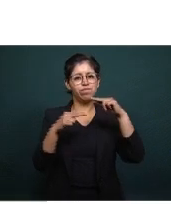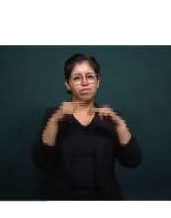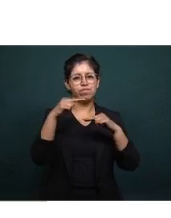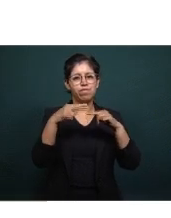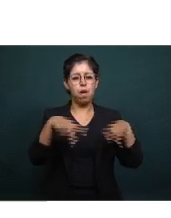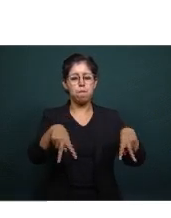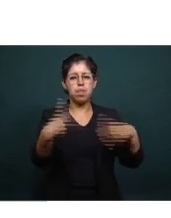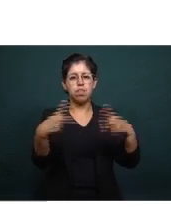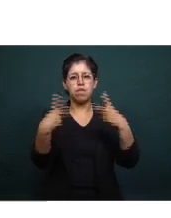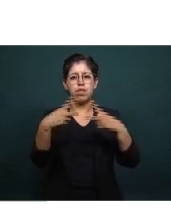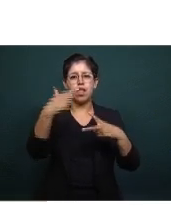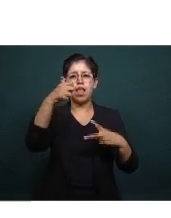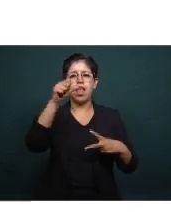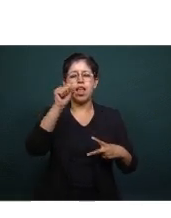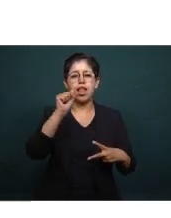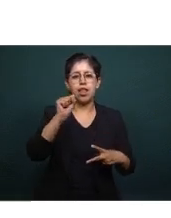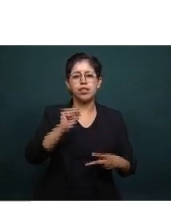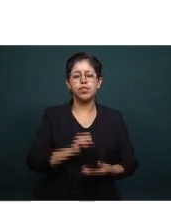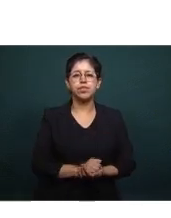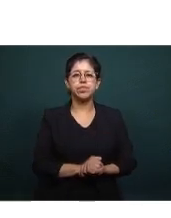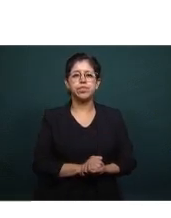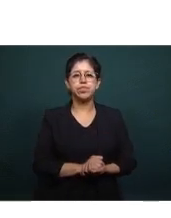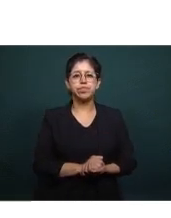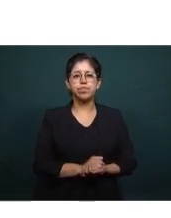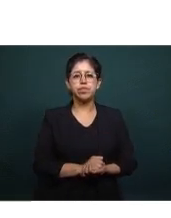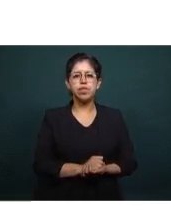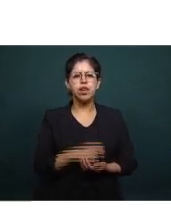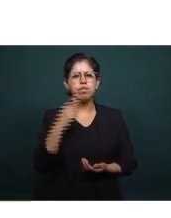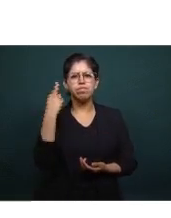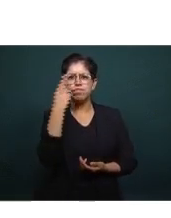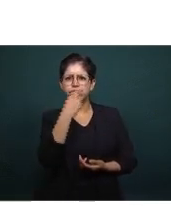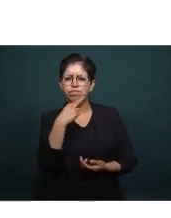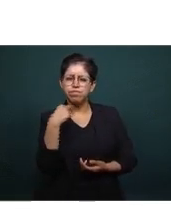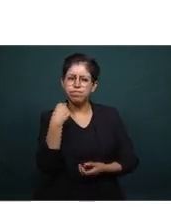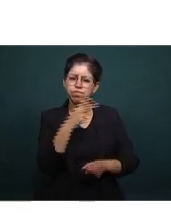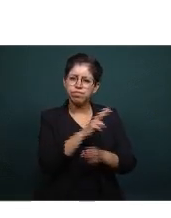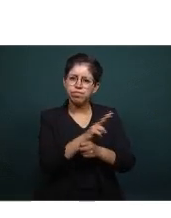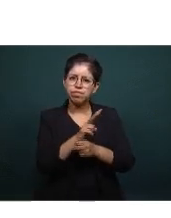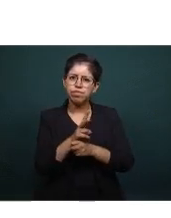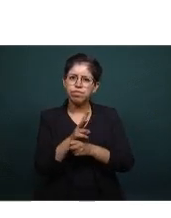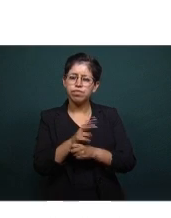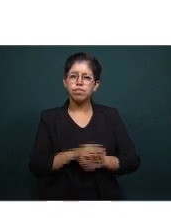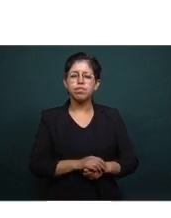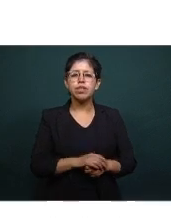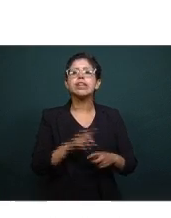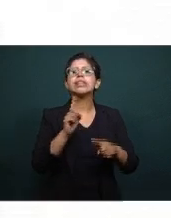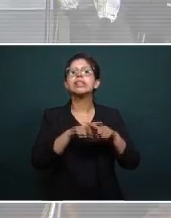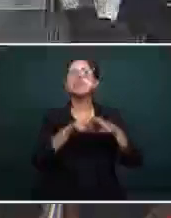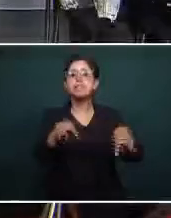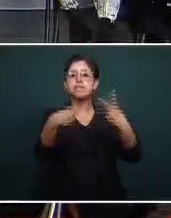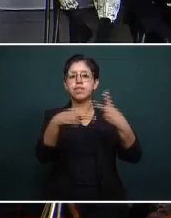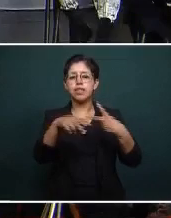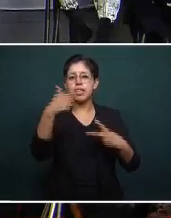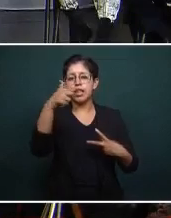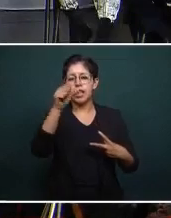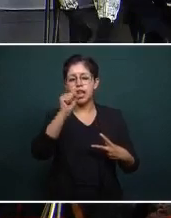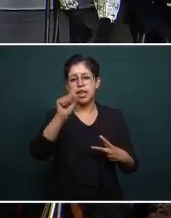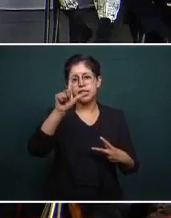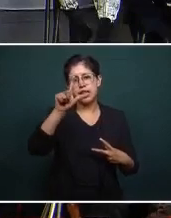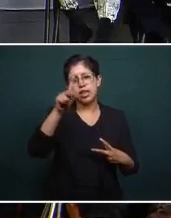con 50 centavos. Y en el tema de verificaciones a quienes expenden el gas LP,